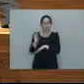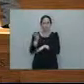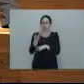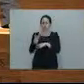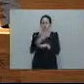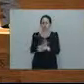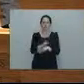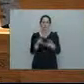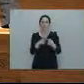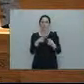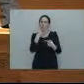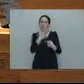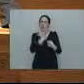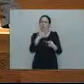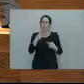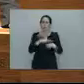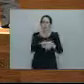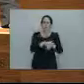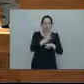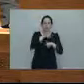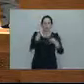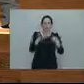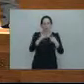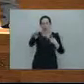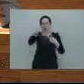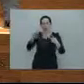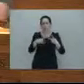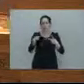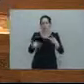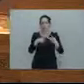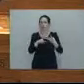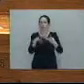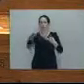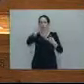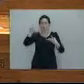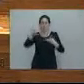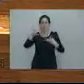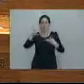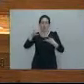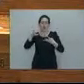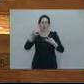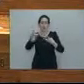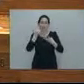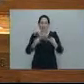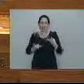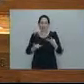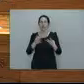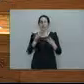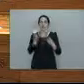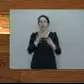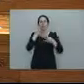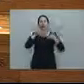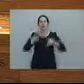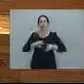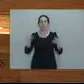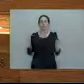por un compromiso entre las administraciones públicas, las entidades sociales y las compañías suministradoras que tengan por objetivo garantizar la